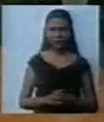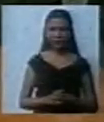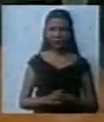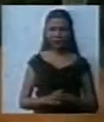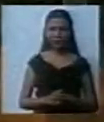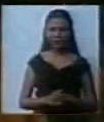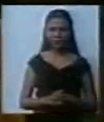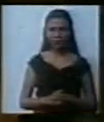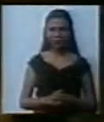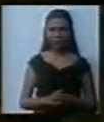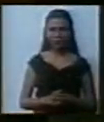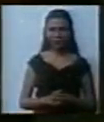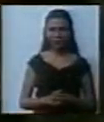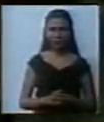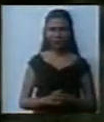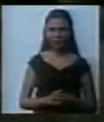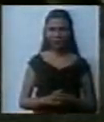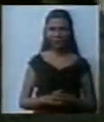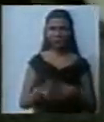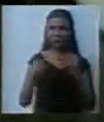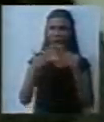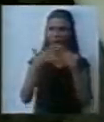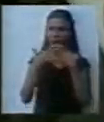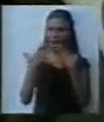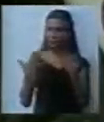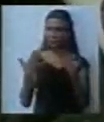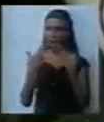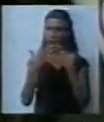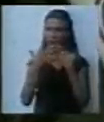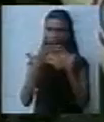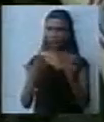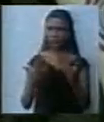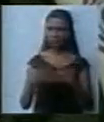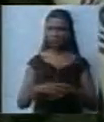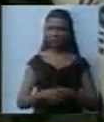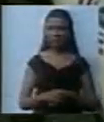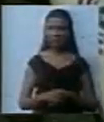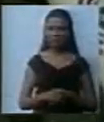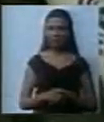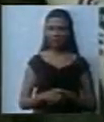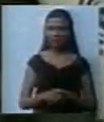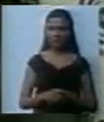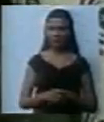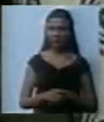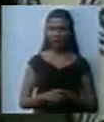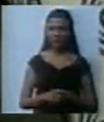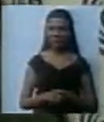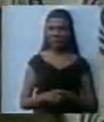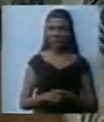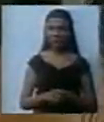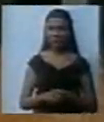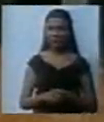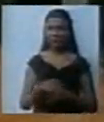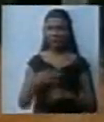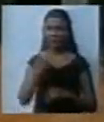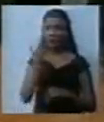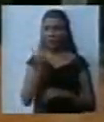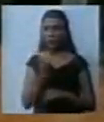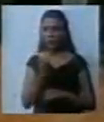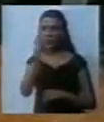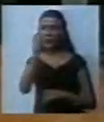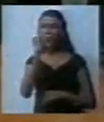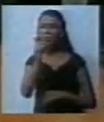such a wonderful thing to hear. Muchas gracias. Thank you. Me encanta escuchar. That's lovely, isn't it? Me encanta escuchar tus